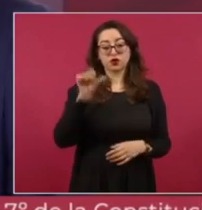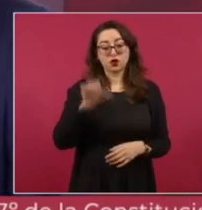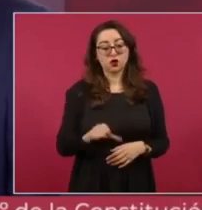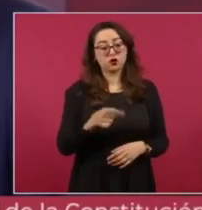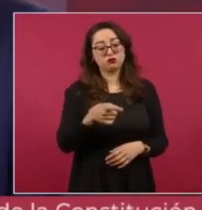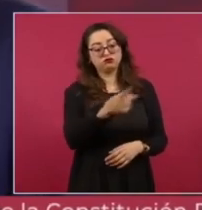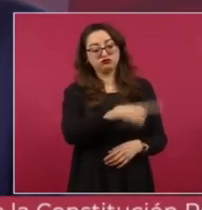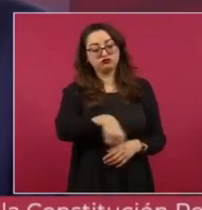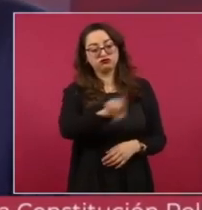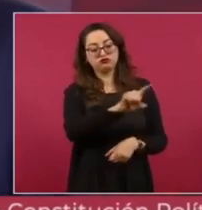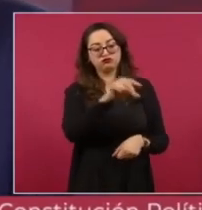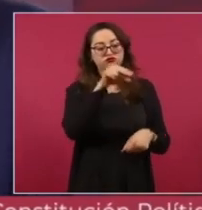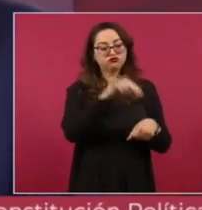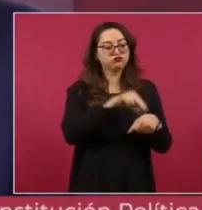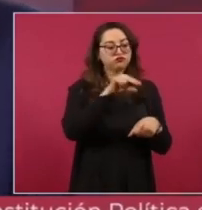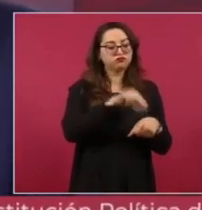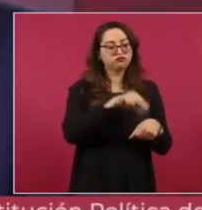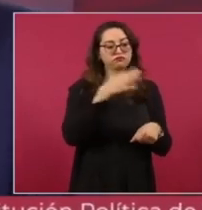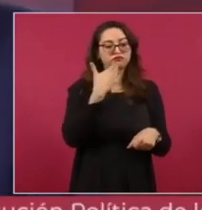la